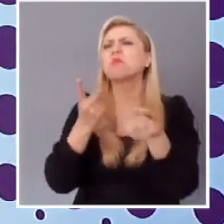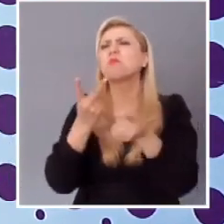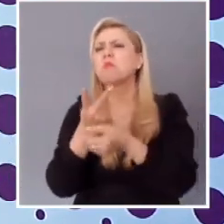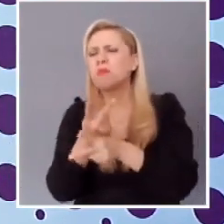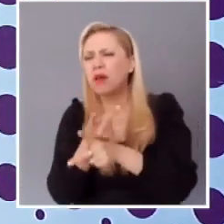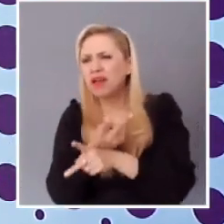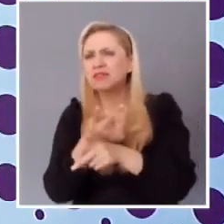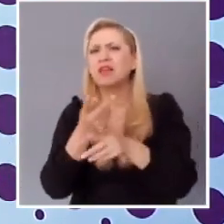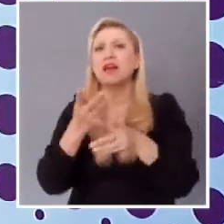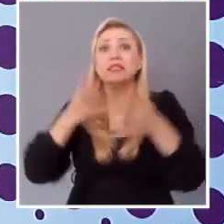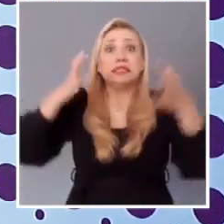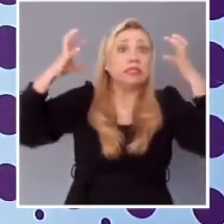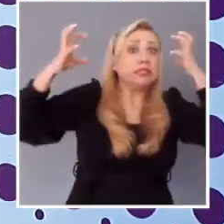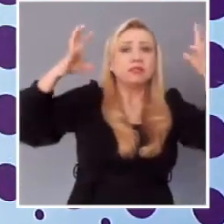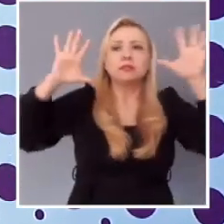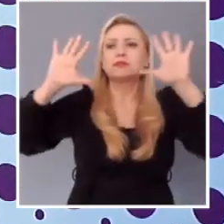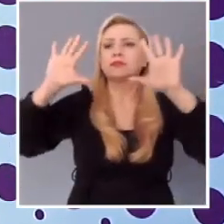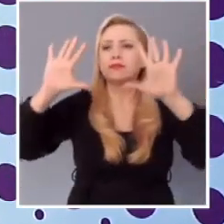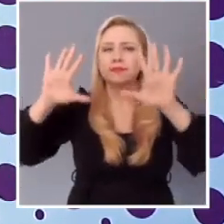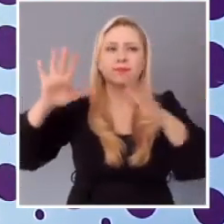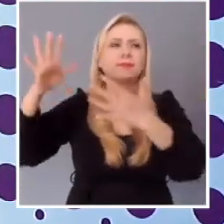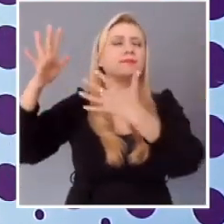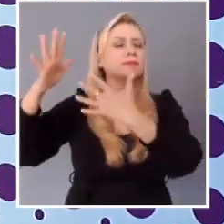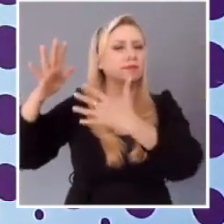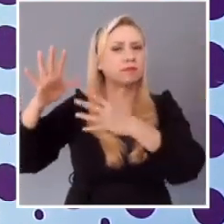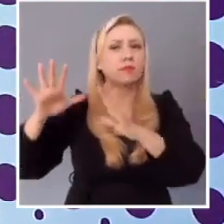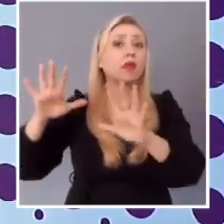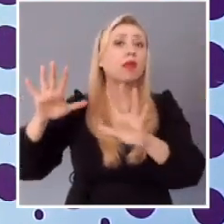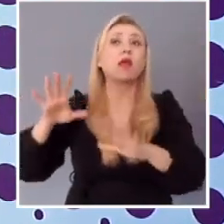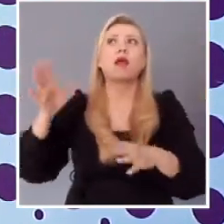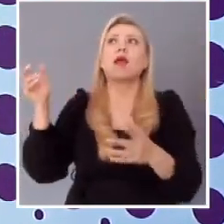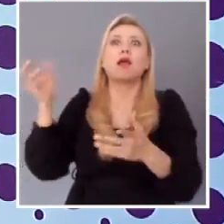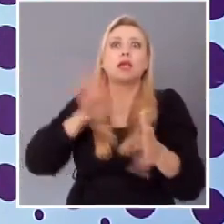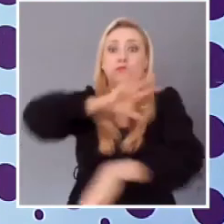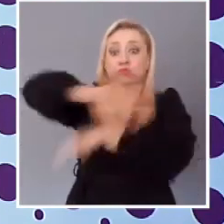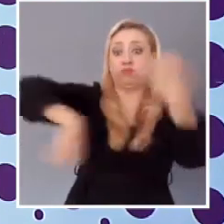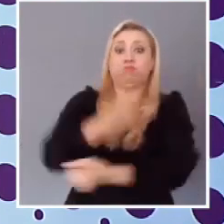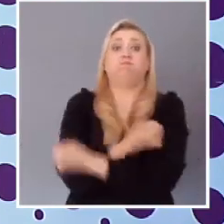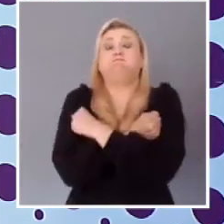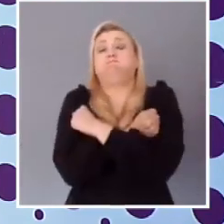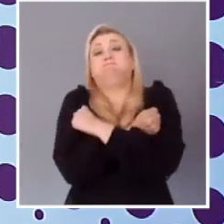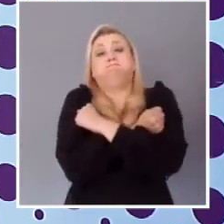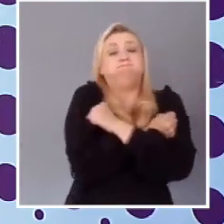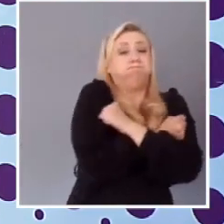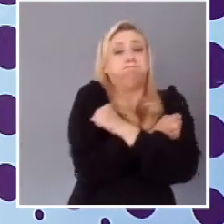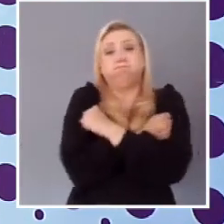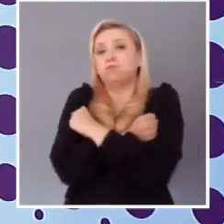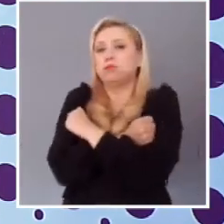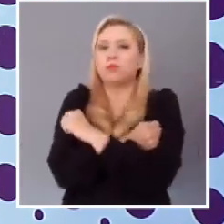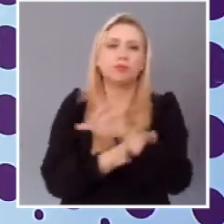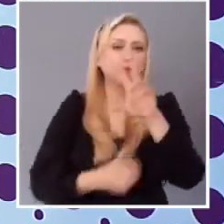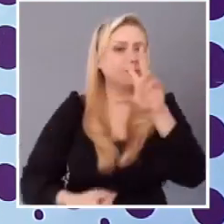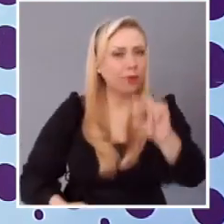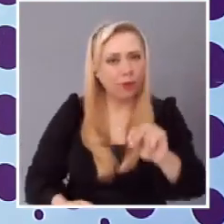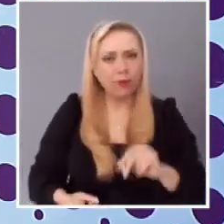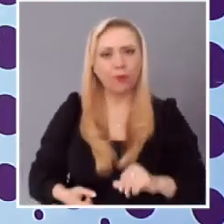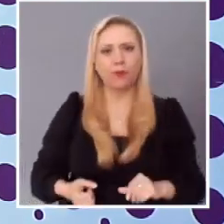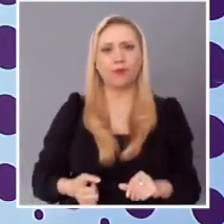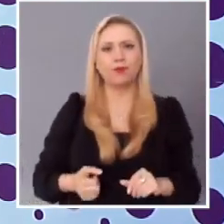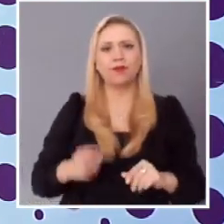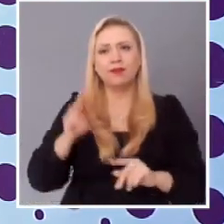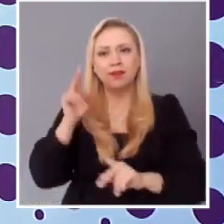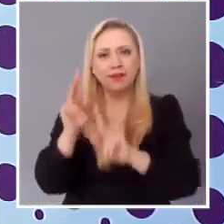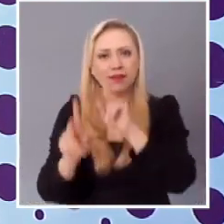no simplemente contenerla como muchas veces suele suceder en los servicios. Todo este tipo de prácticas se